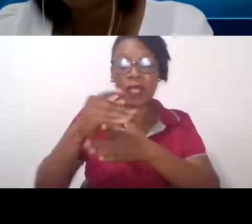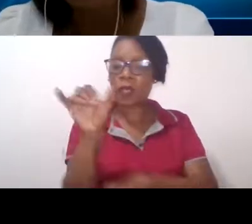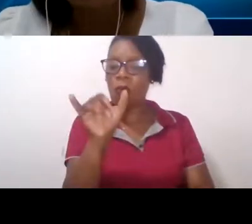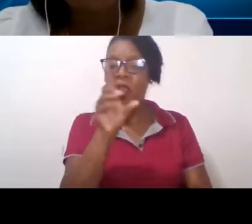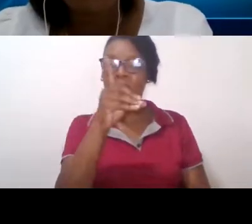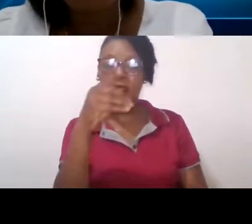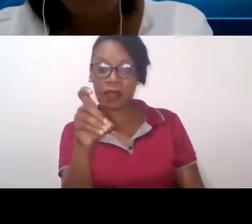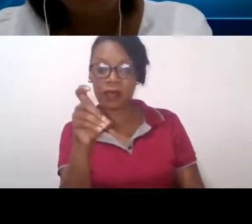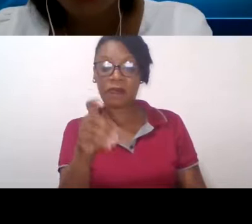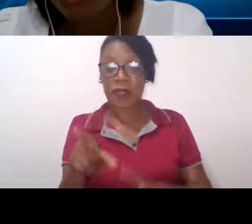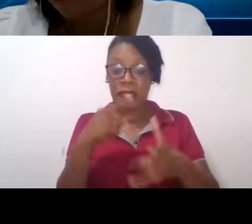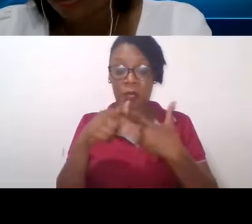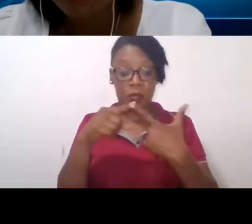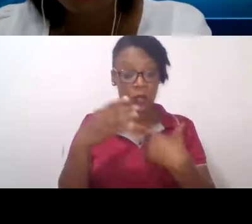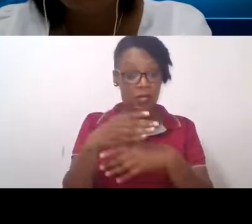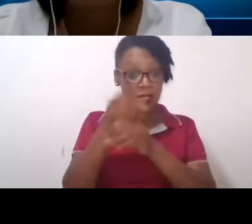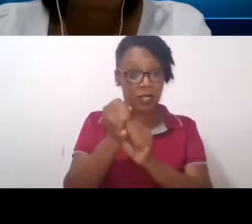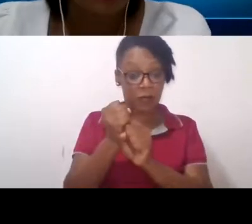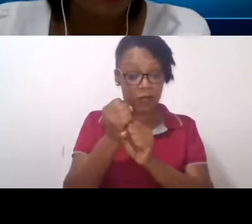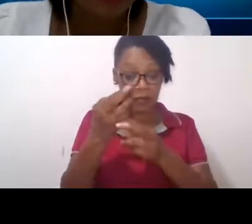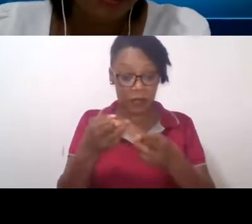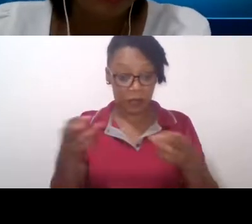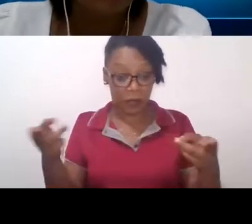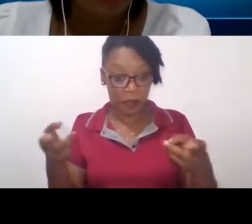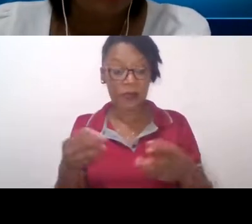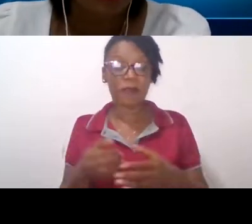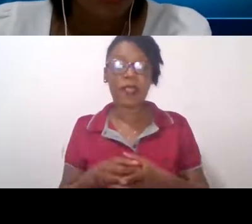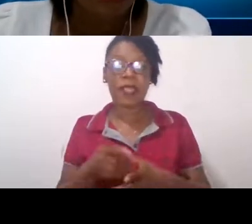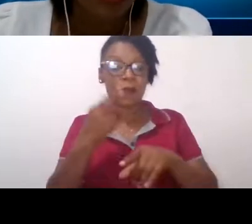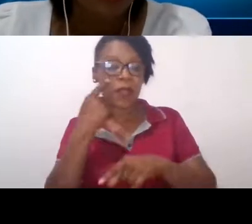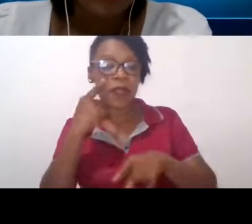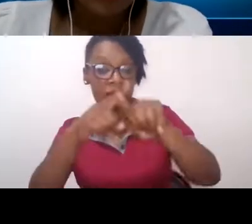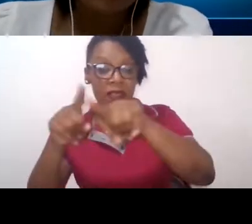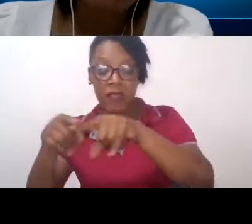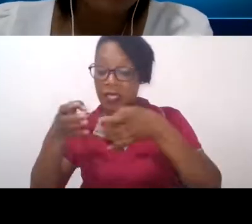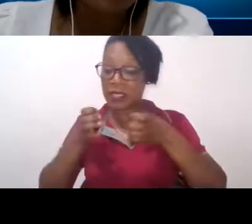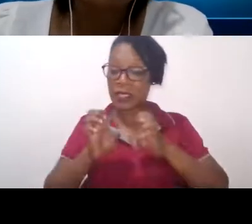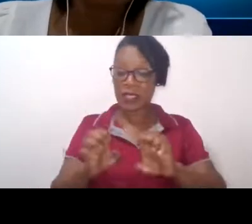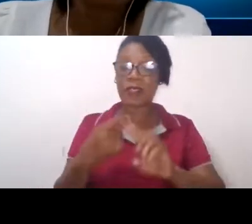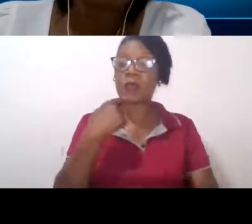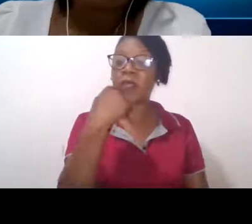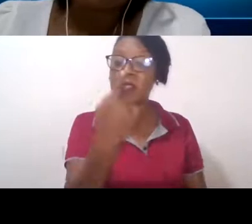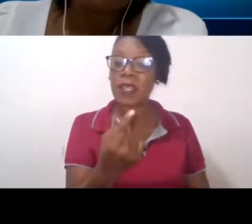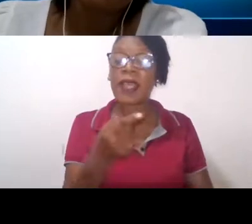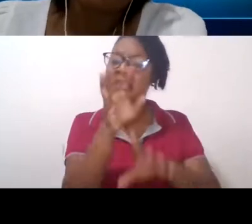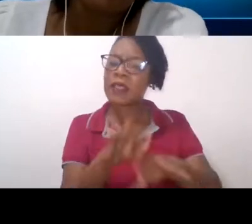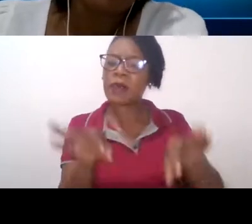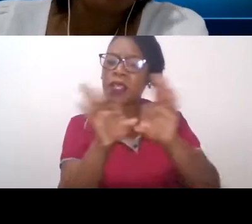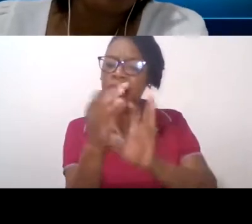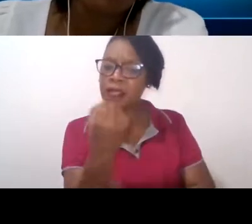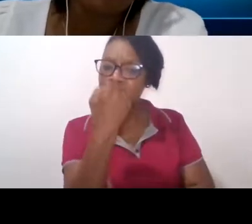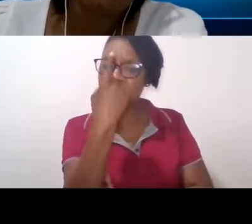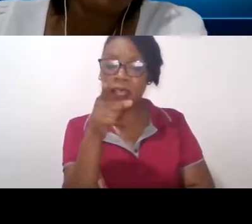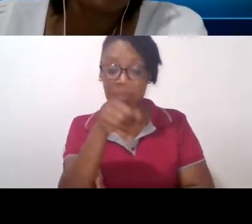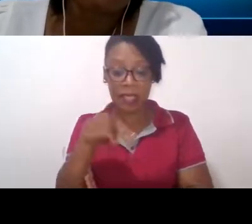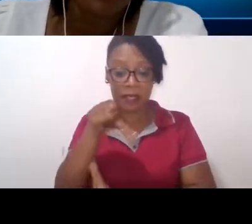cuando vamos a generar los recursos, y van a ver ustedes las diferentes estrategias que les voy a proponer, es importante entender que esas estrategias no